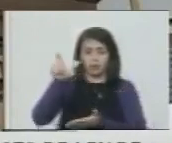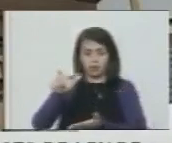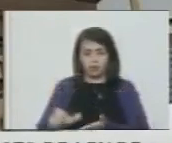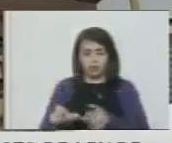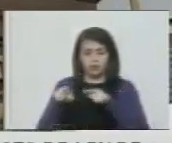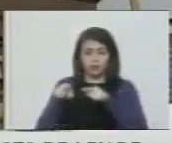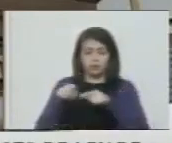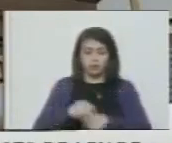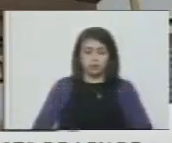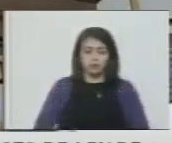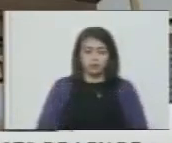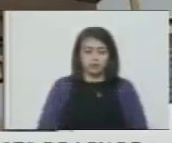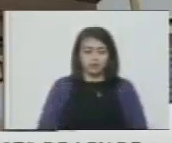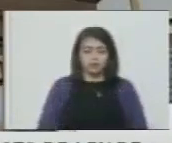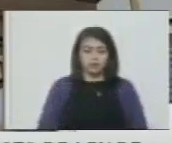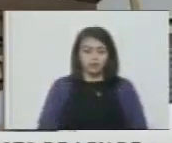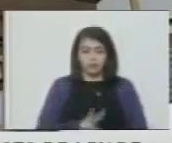contratante.